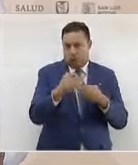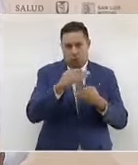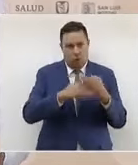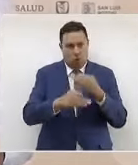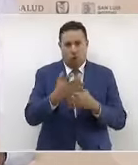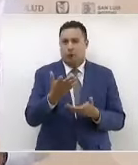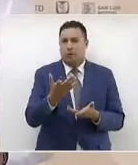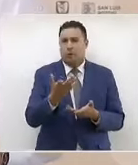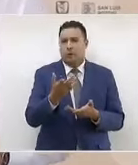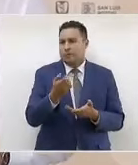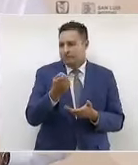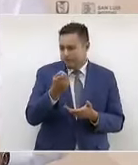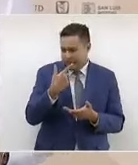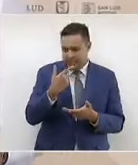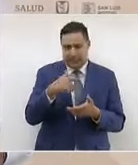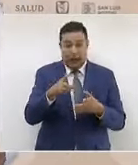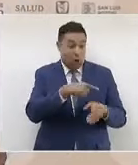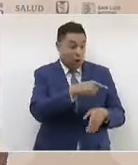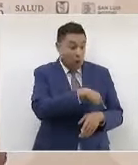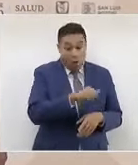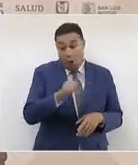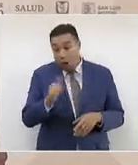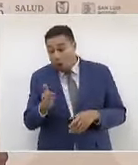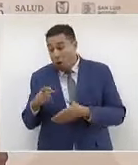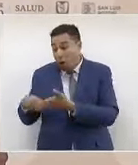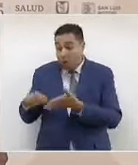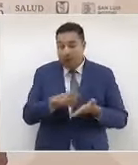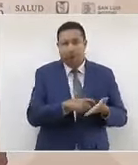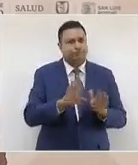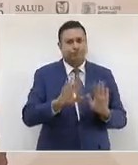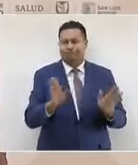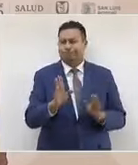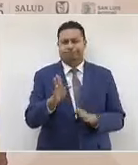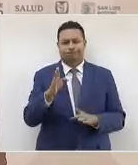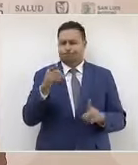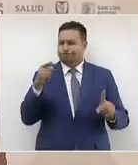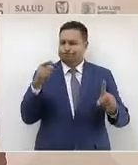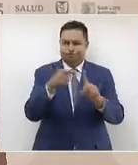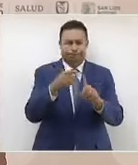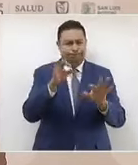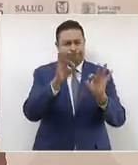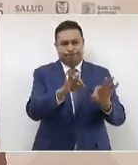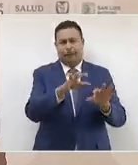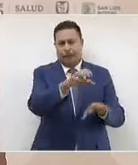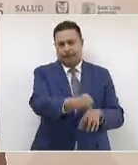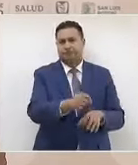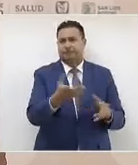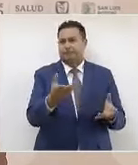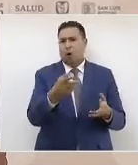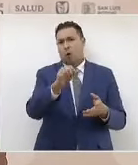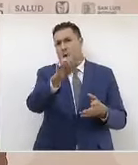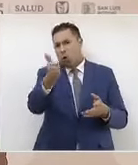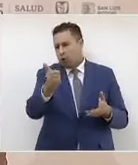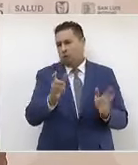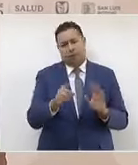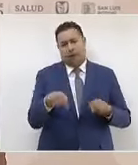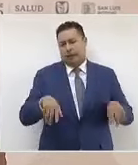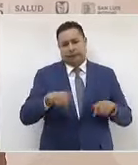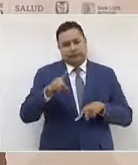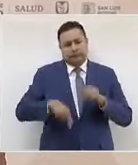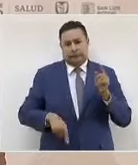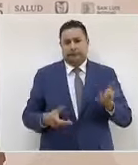medicamentos sin intermediarios, sin corrupción. Ah, estos señores que dominaban, que no